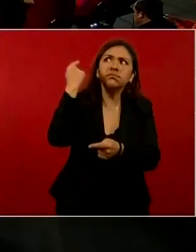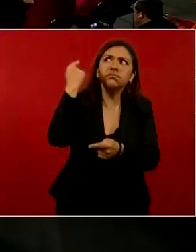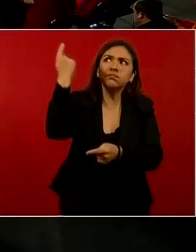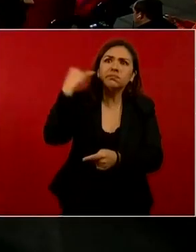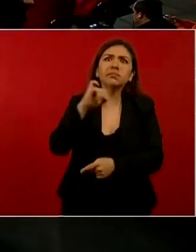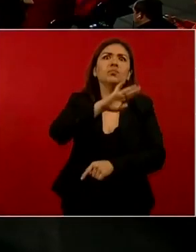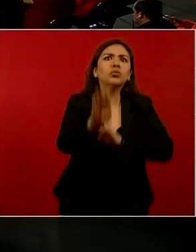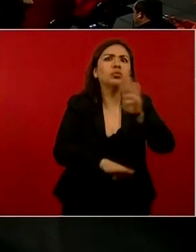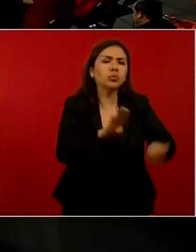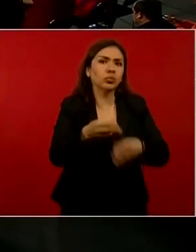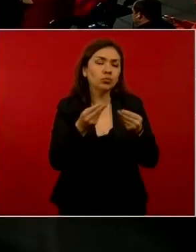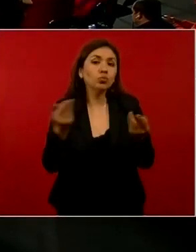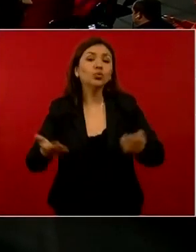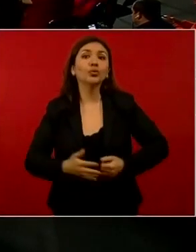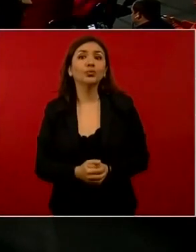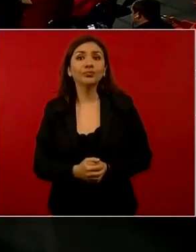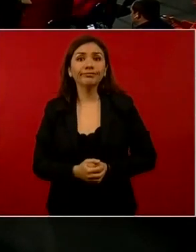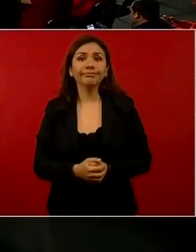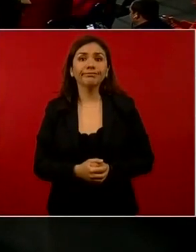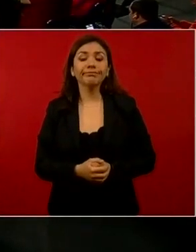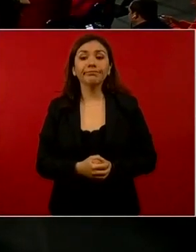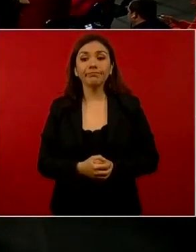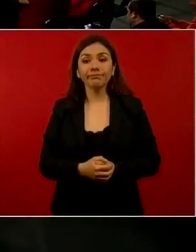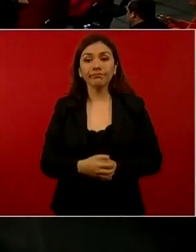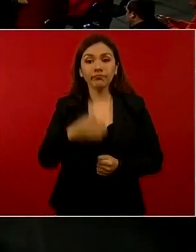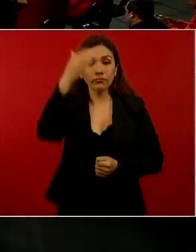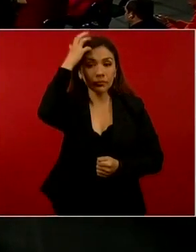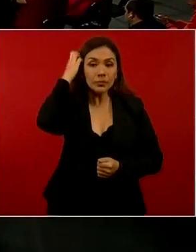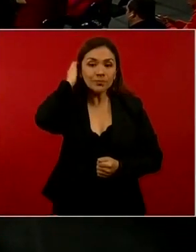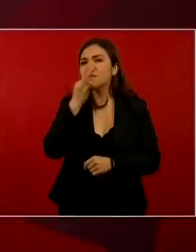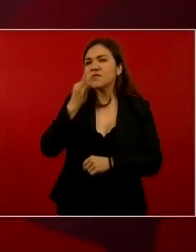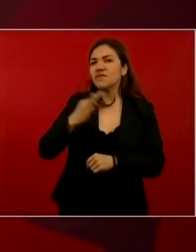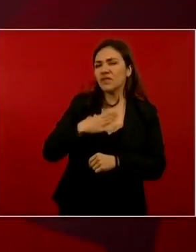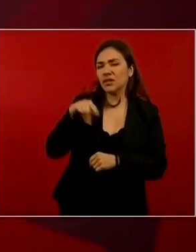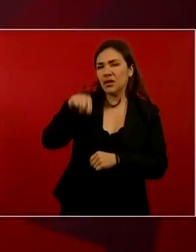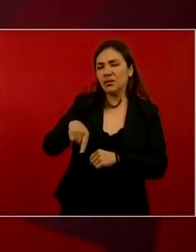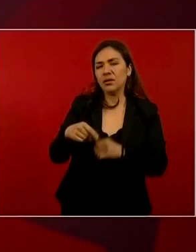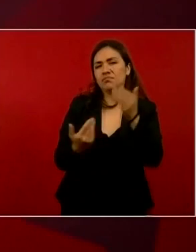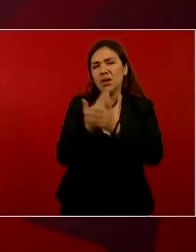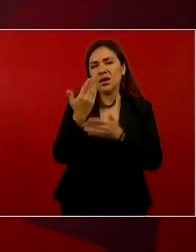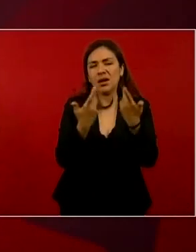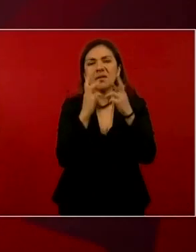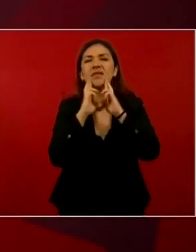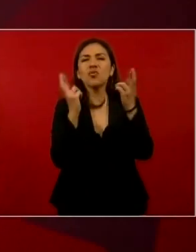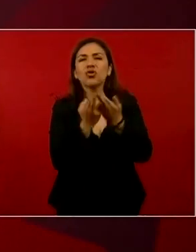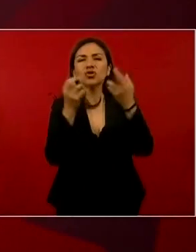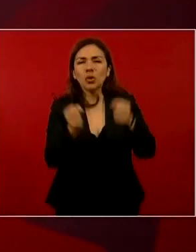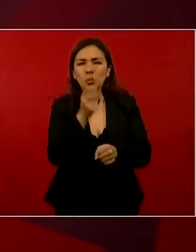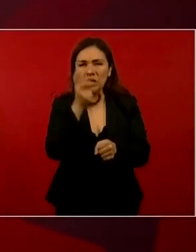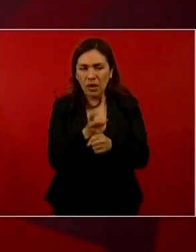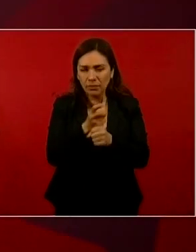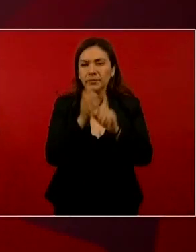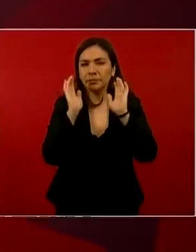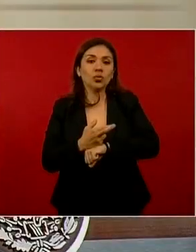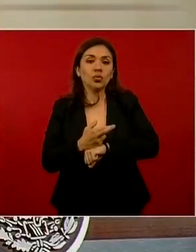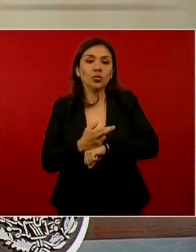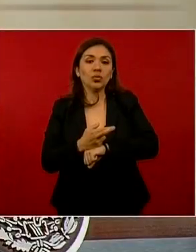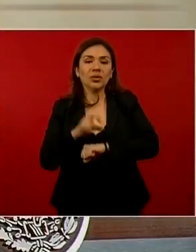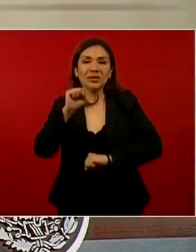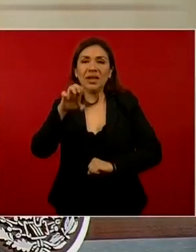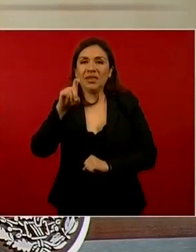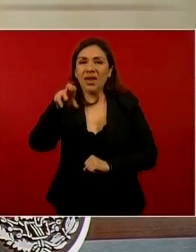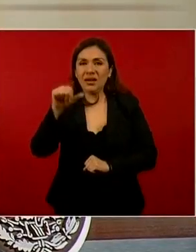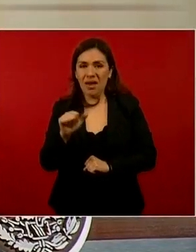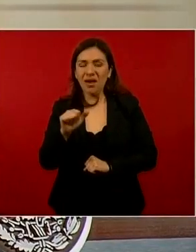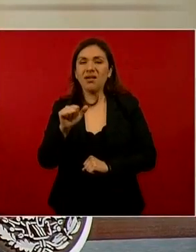Esto fue lo que dijo Andrés Manuel López Obrador sobre la muerte de cinco jóvenes en Nuevo Laredo Tamaulipas a manos de militares aquí se lo informé